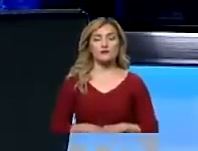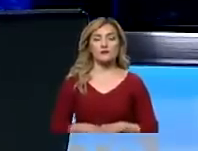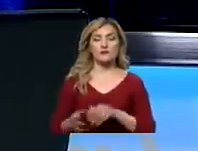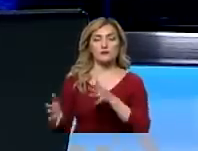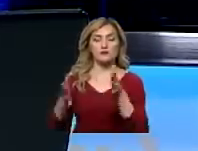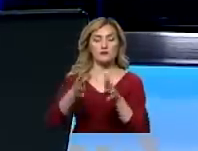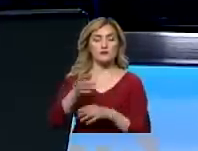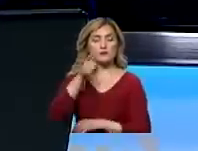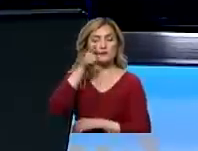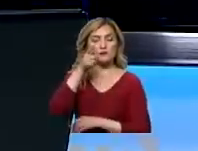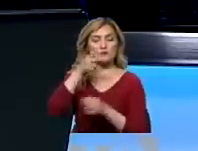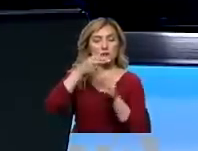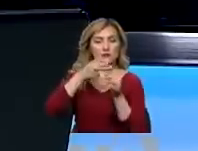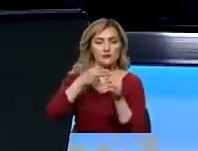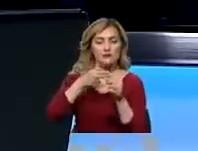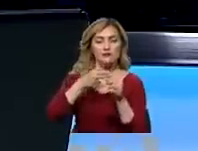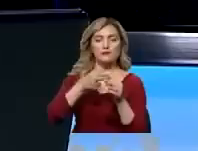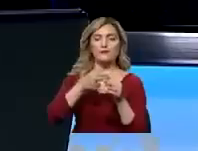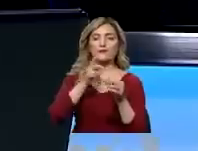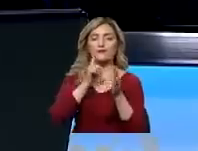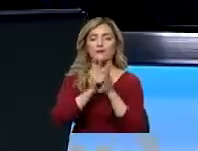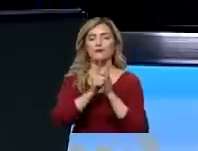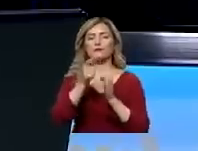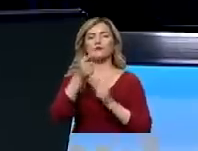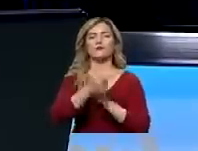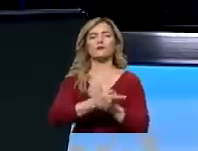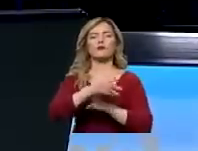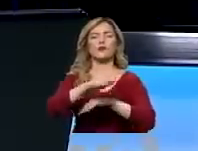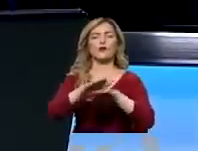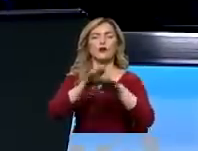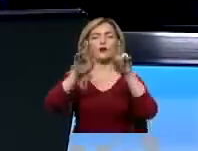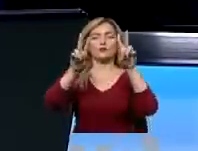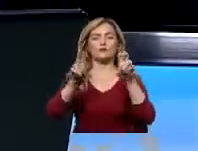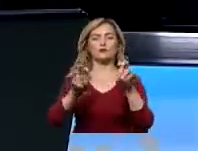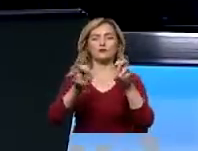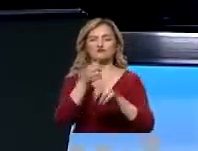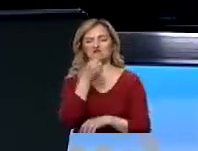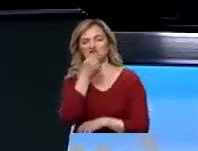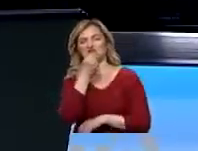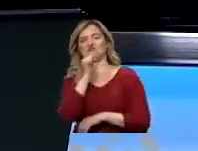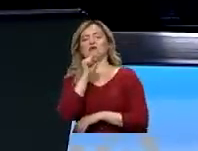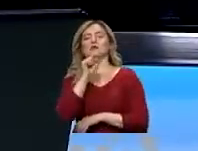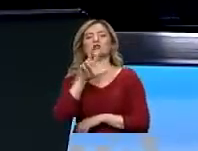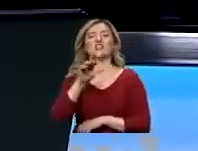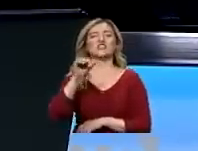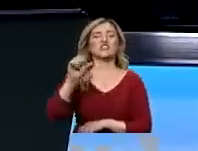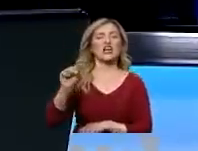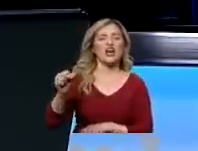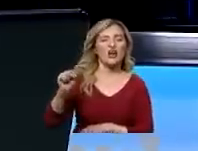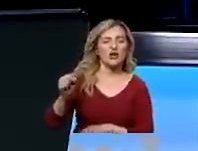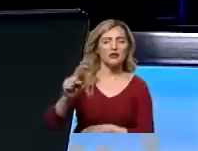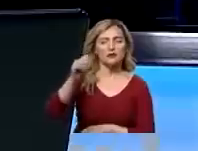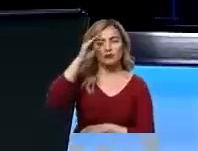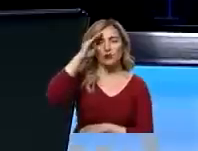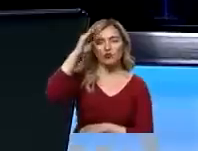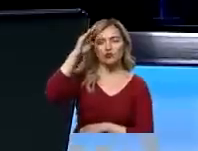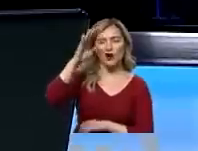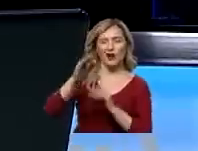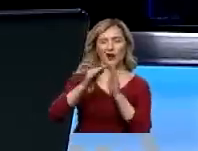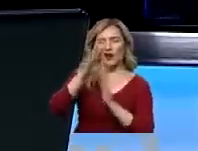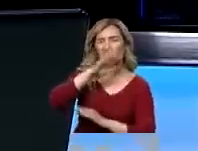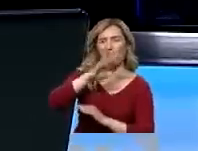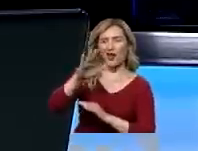El fiscal que intervino en la acusación y posterior condena en un caso relacionado con la rebelión policial y militar del 30S denunció haber recibido